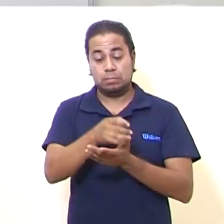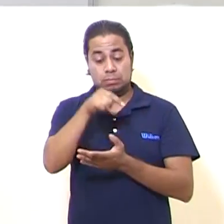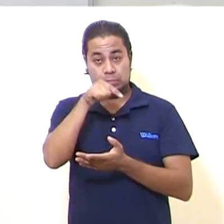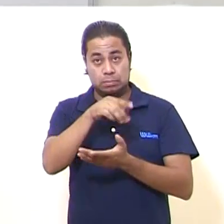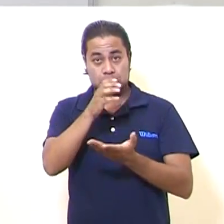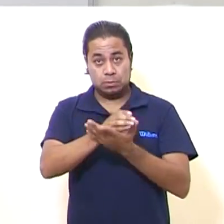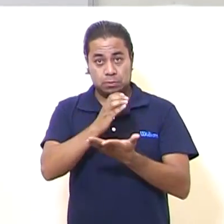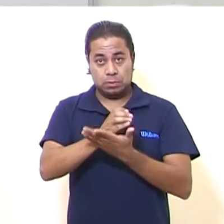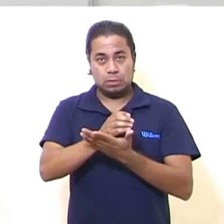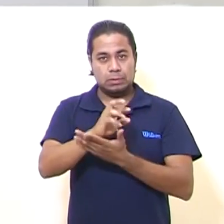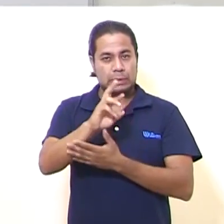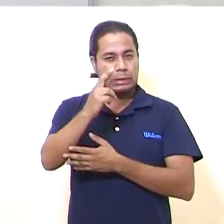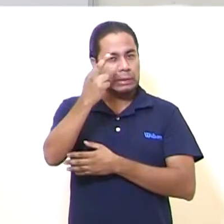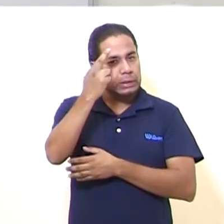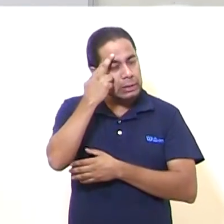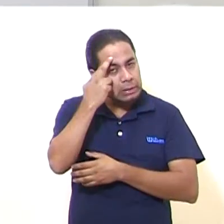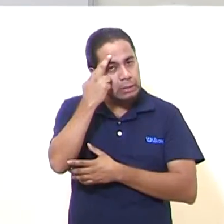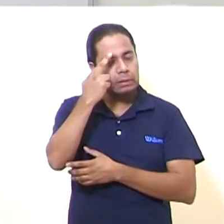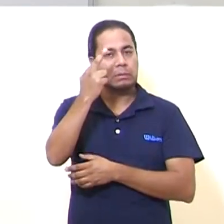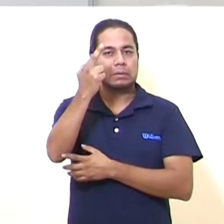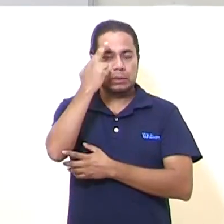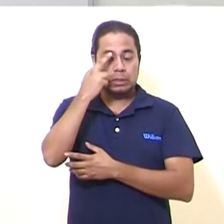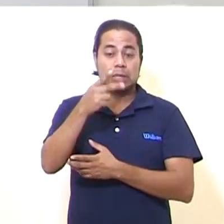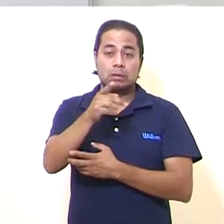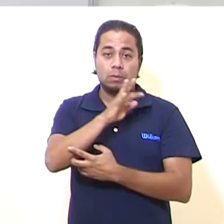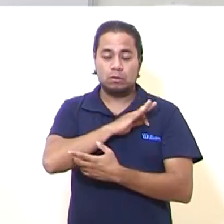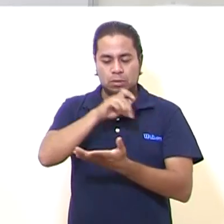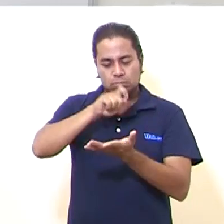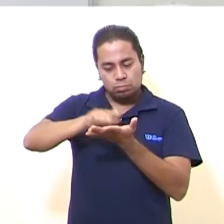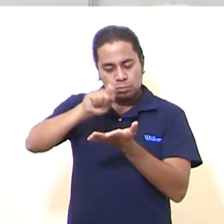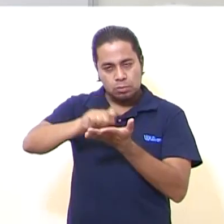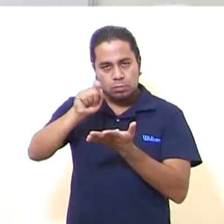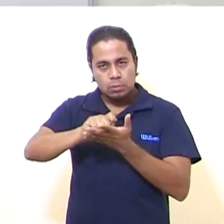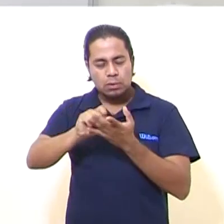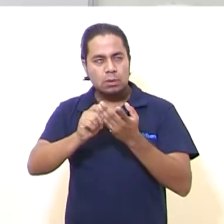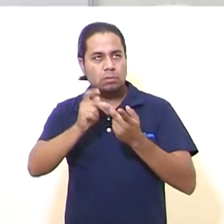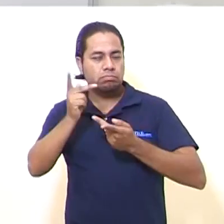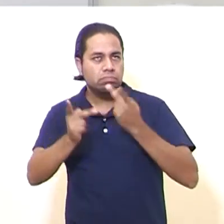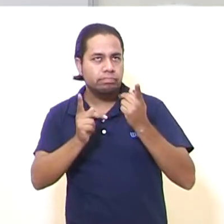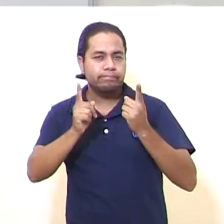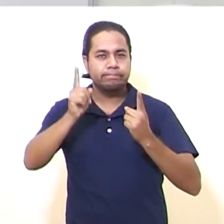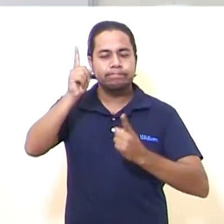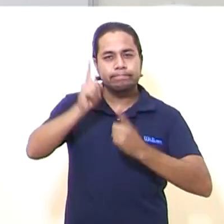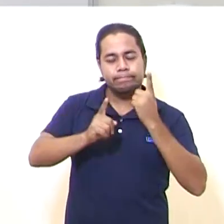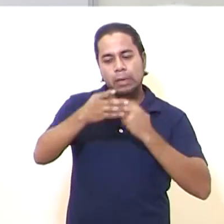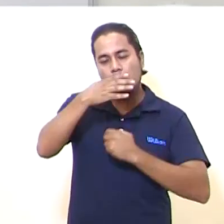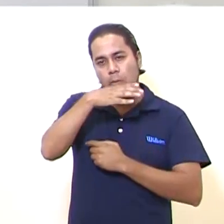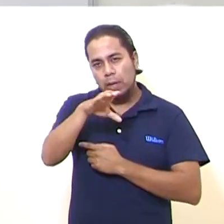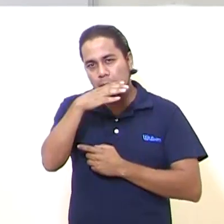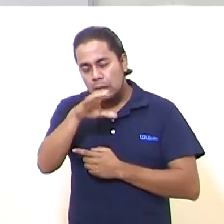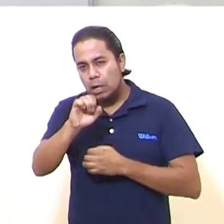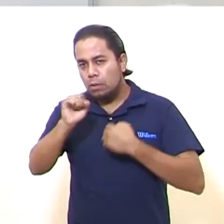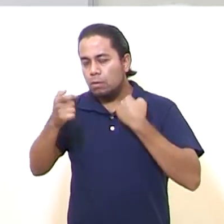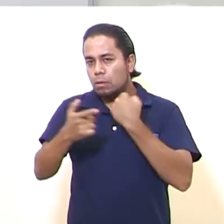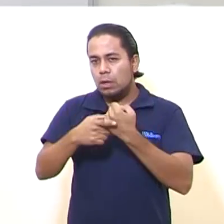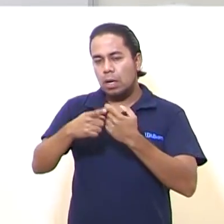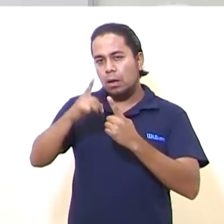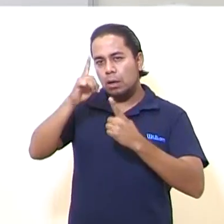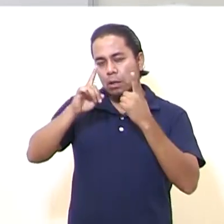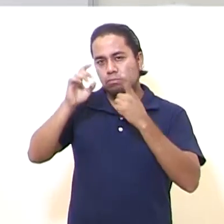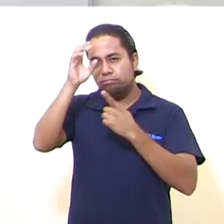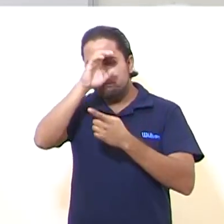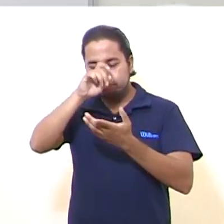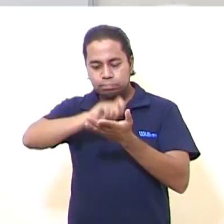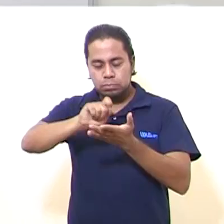cual tienes que recordar que puedes anotar todas tus dudas, comentarios, preguntas o